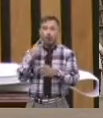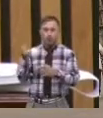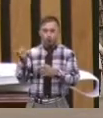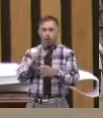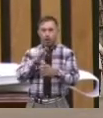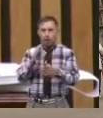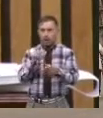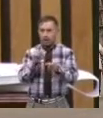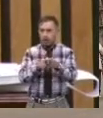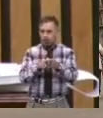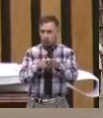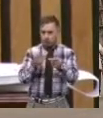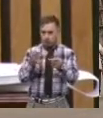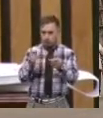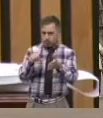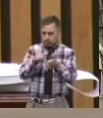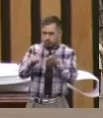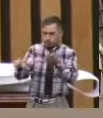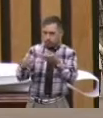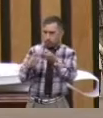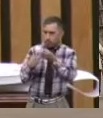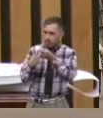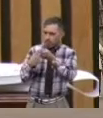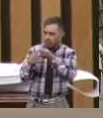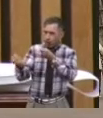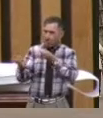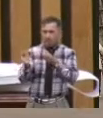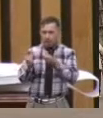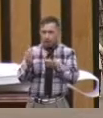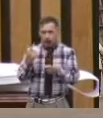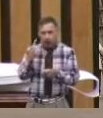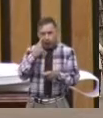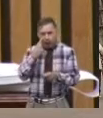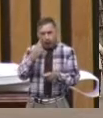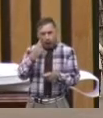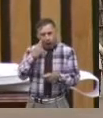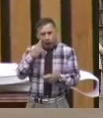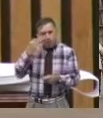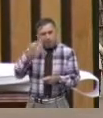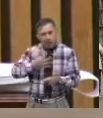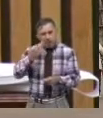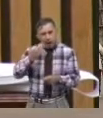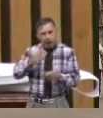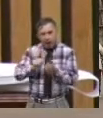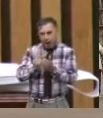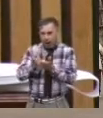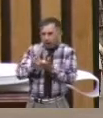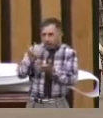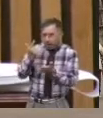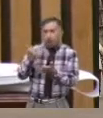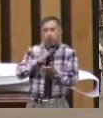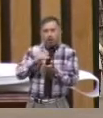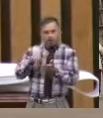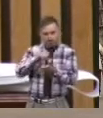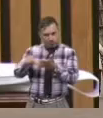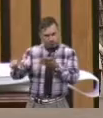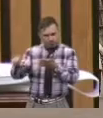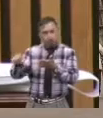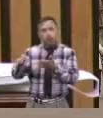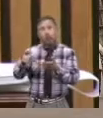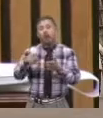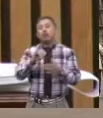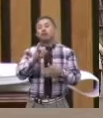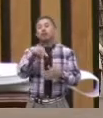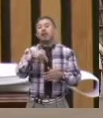su registro por incumplir de manera grave y sistemática, a juicio del Consejo General, del Instituto o de